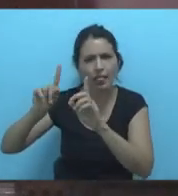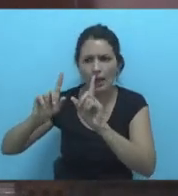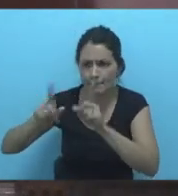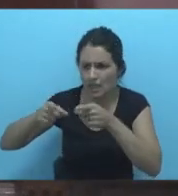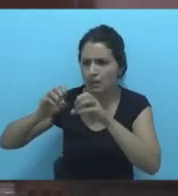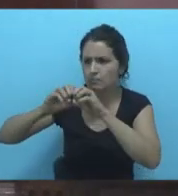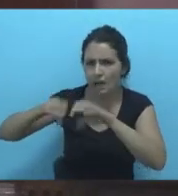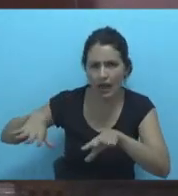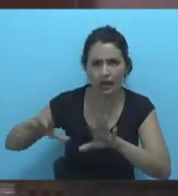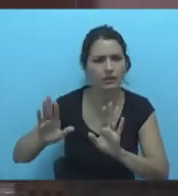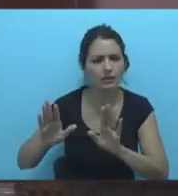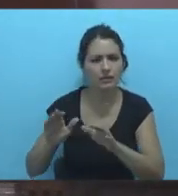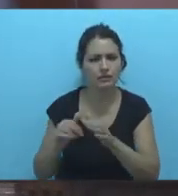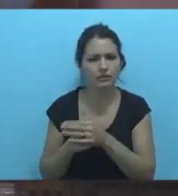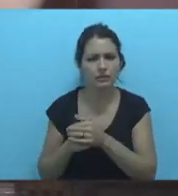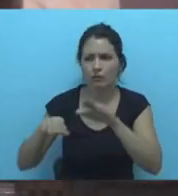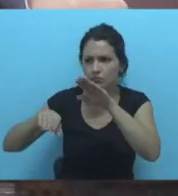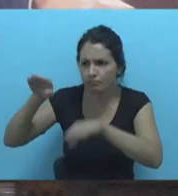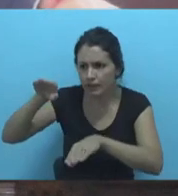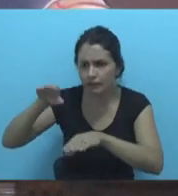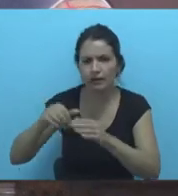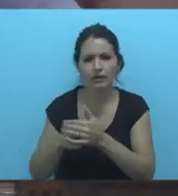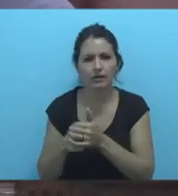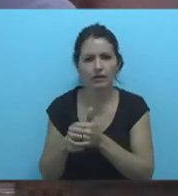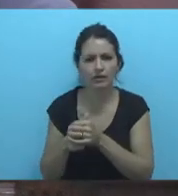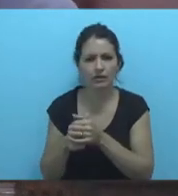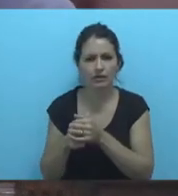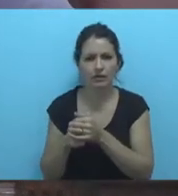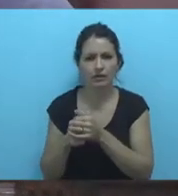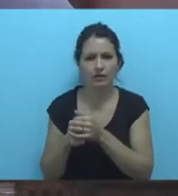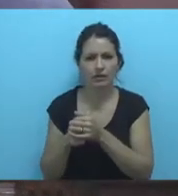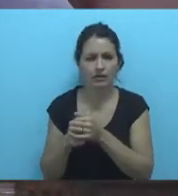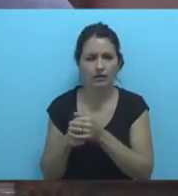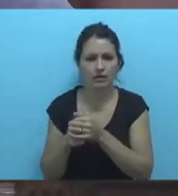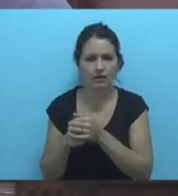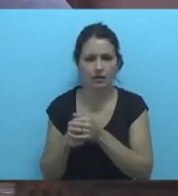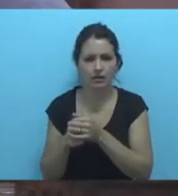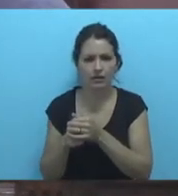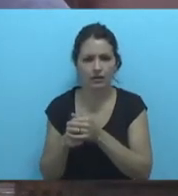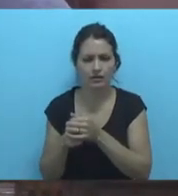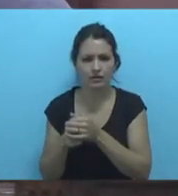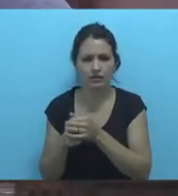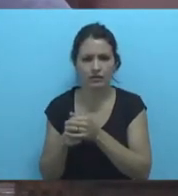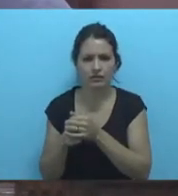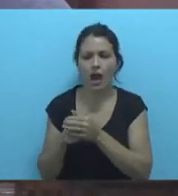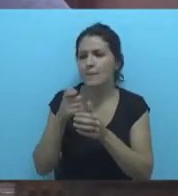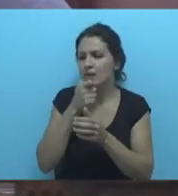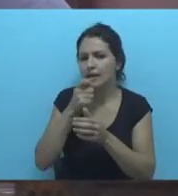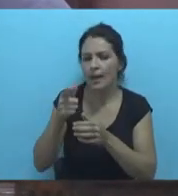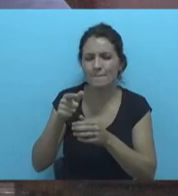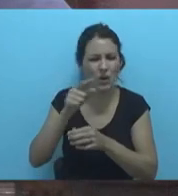inequitativo de la Argentina. De hecho, acaban de encontrar a una chica que encontraron en Luján, pero que vive en Cava, en condiciones